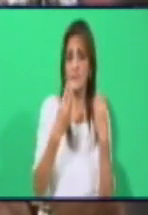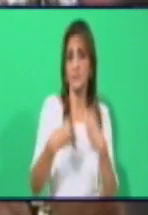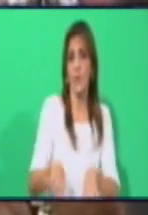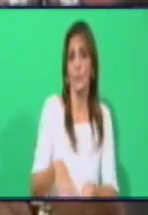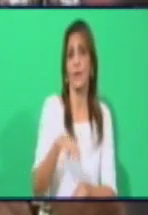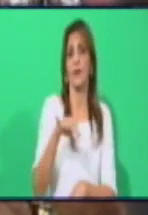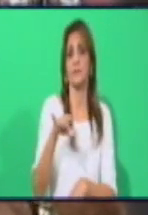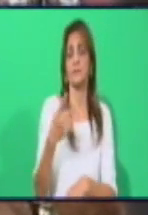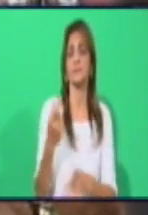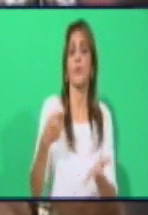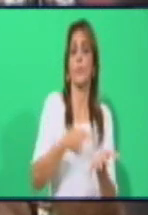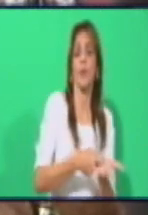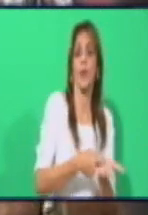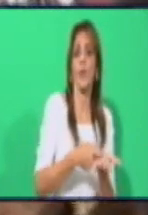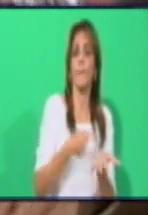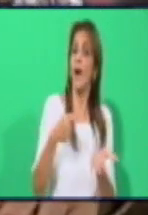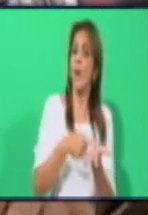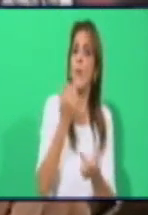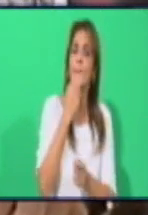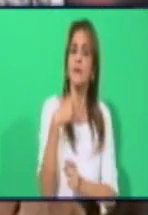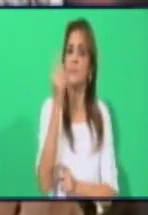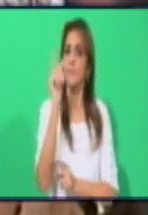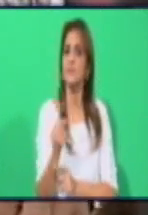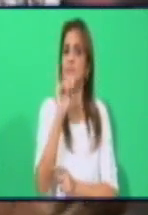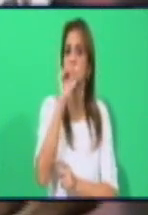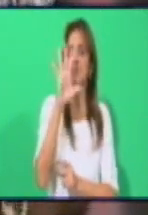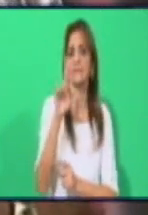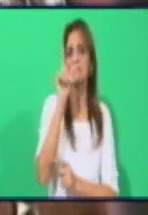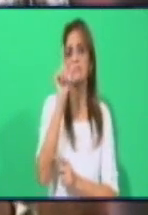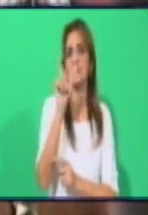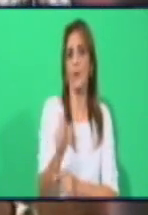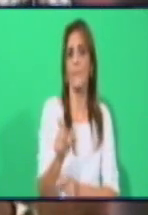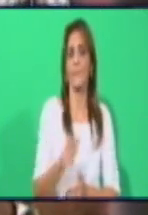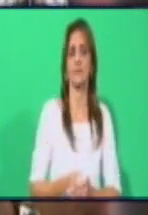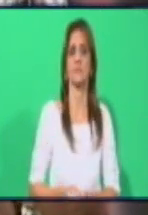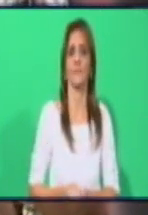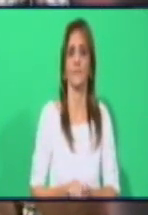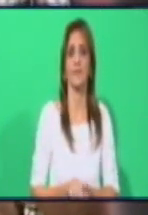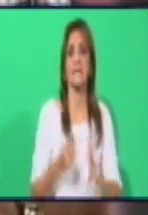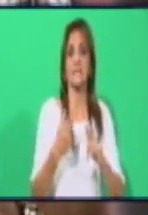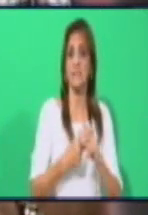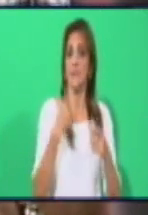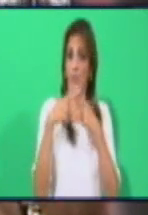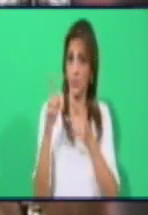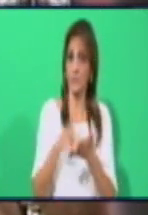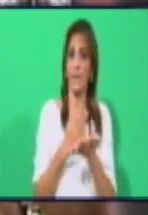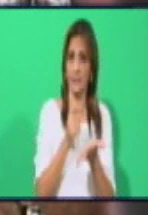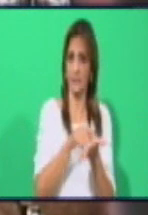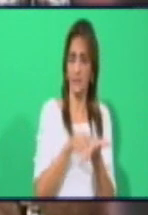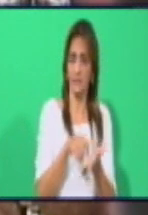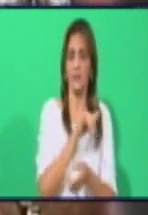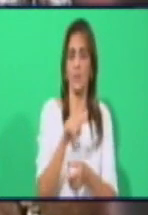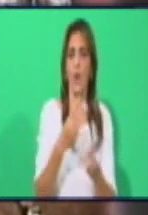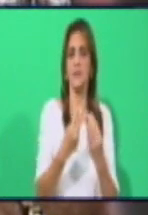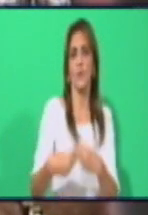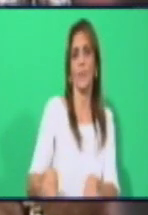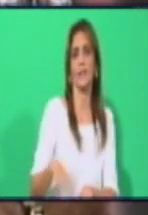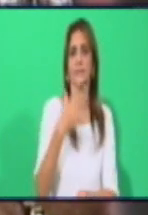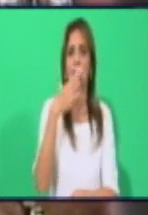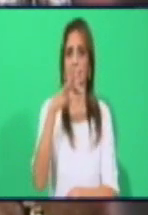en la panadería La Centenaria se detectó un faltante de harina, de trigo y sal, que ya la empresa alimentaria nos informó las